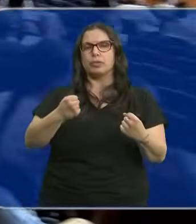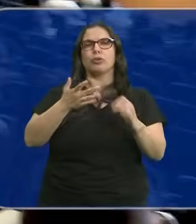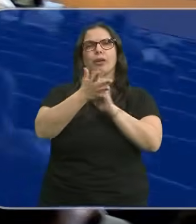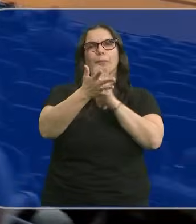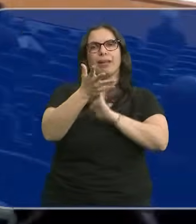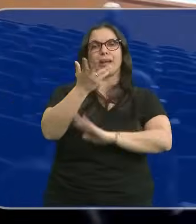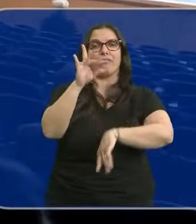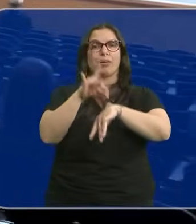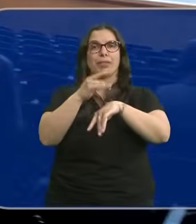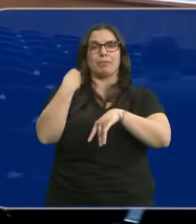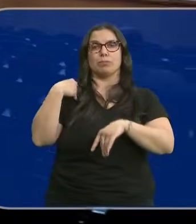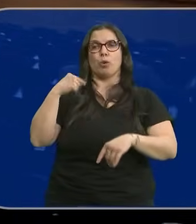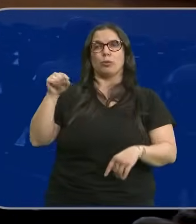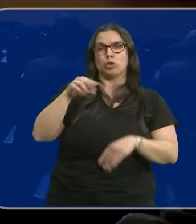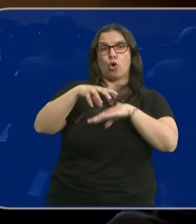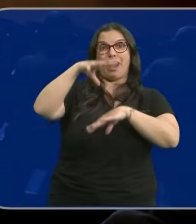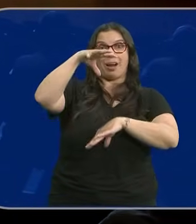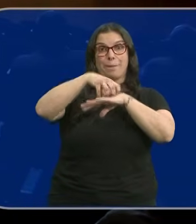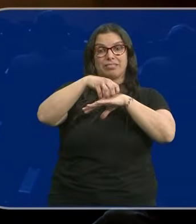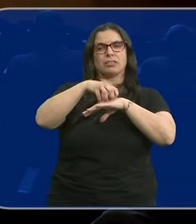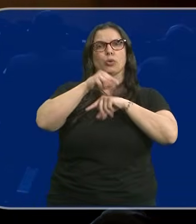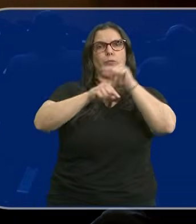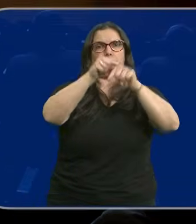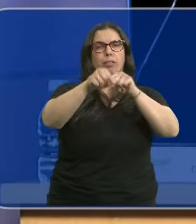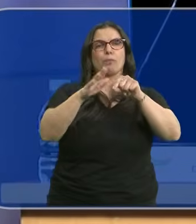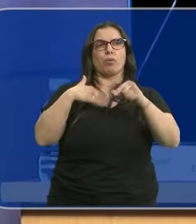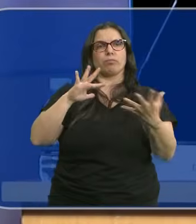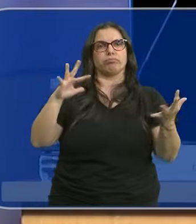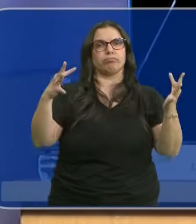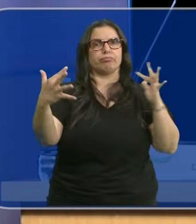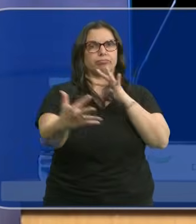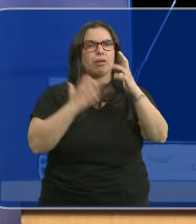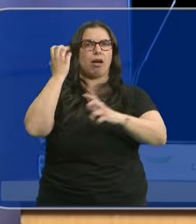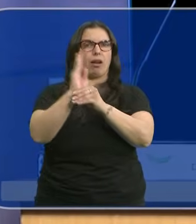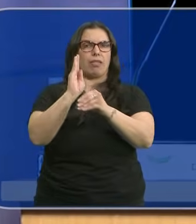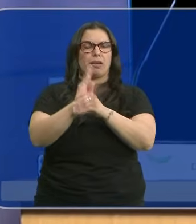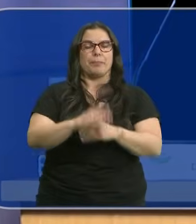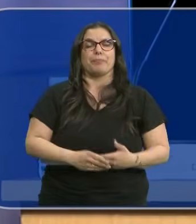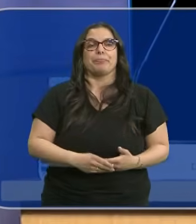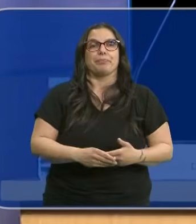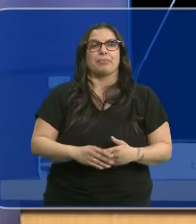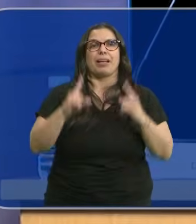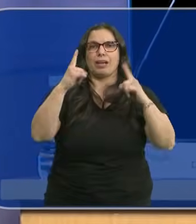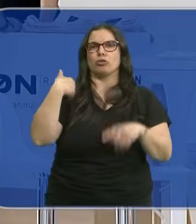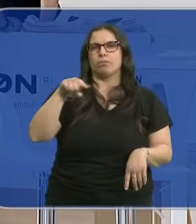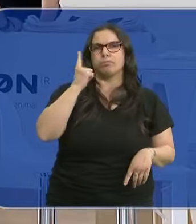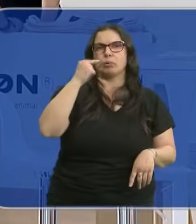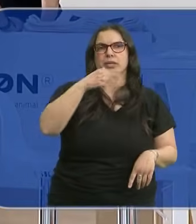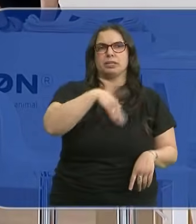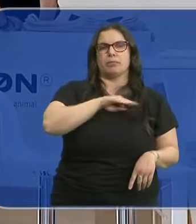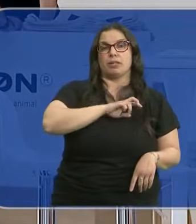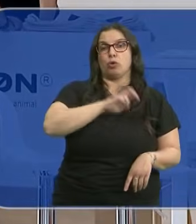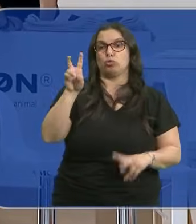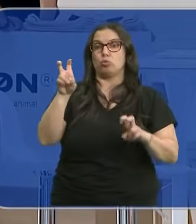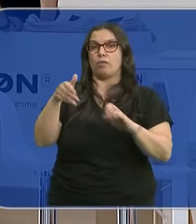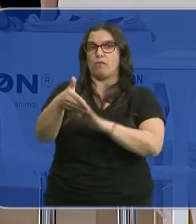o garrapatas, favorecidas por el cambio climático, pueden cambiar la ganadería en los próximos años. Desde casos ya detectados en España hasta